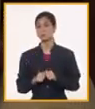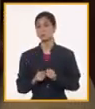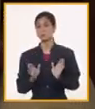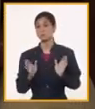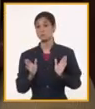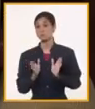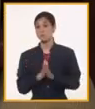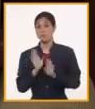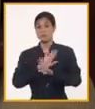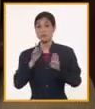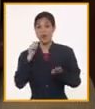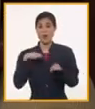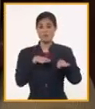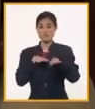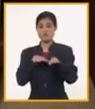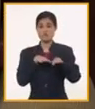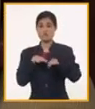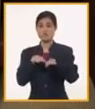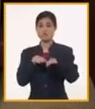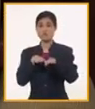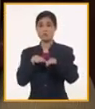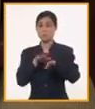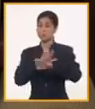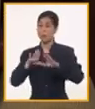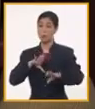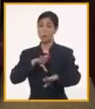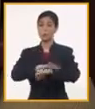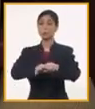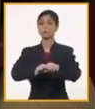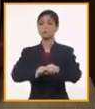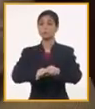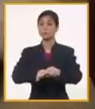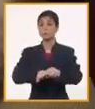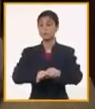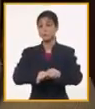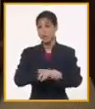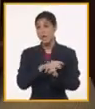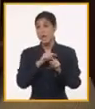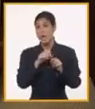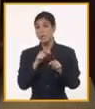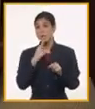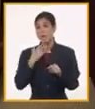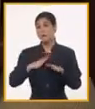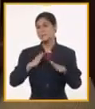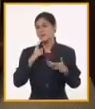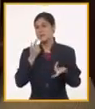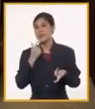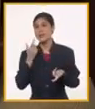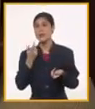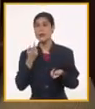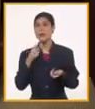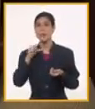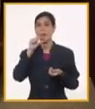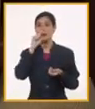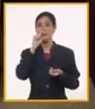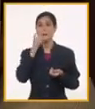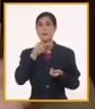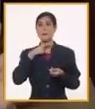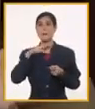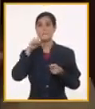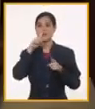bueno, me llevan para allá. Y ahí me tienen ahí como para la estación esa, esperando que llegara Ventura. Llegó por fin el